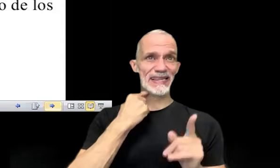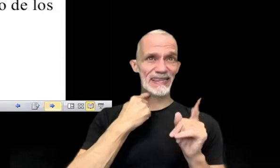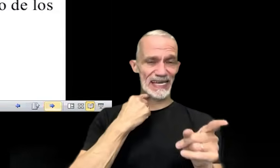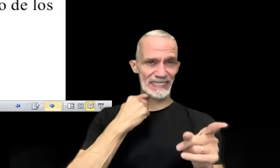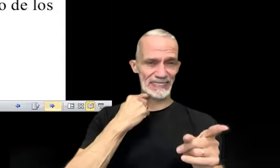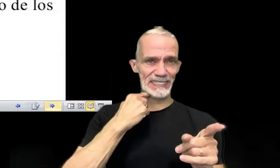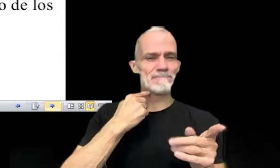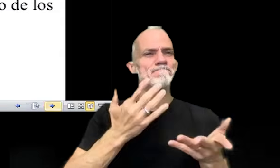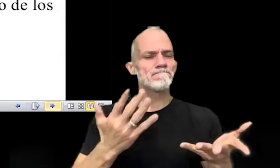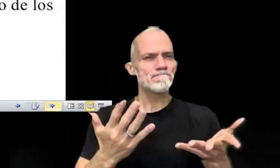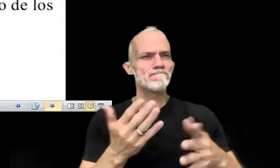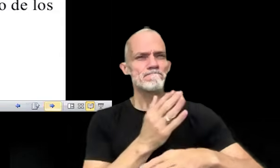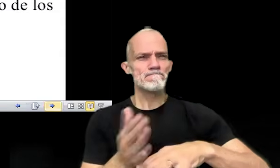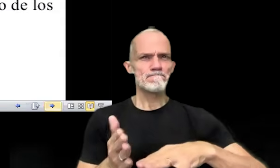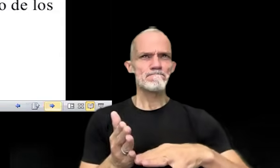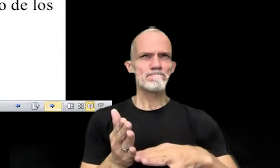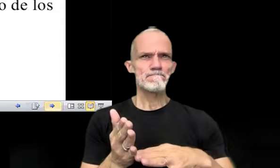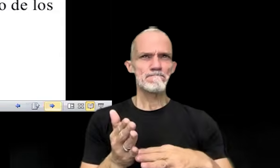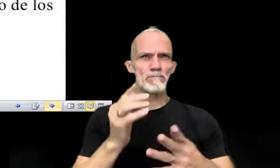2013, que es